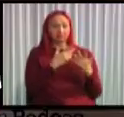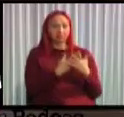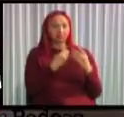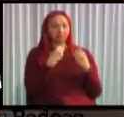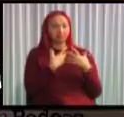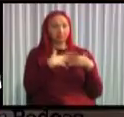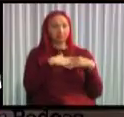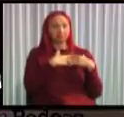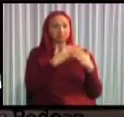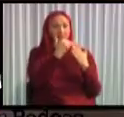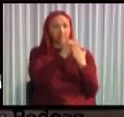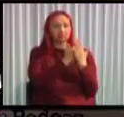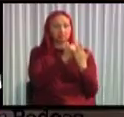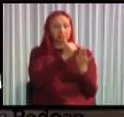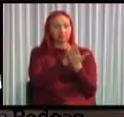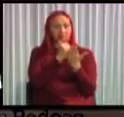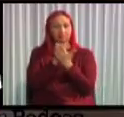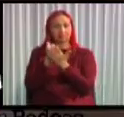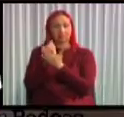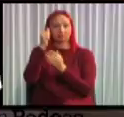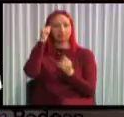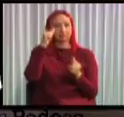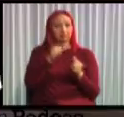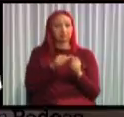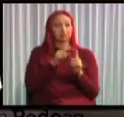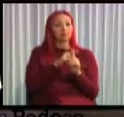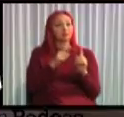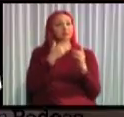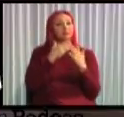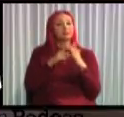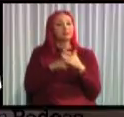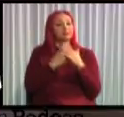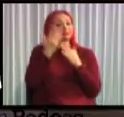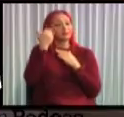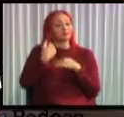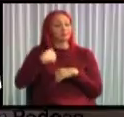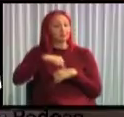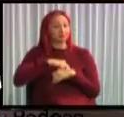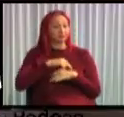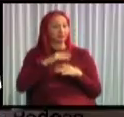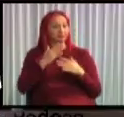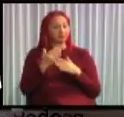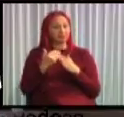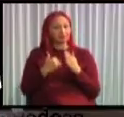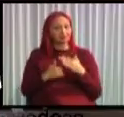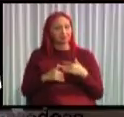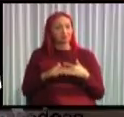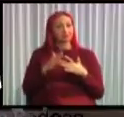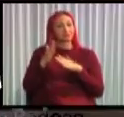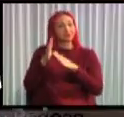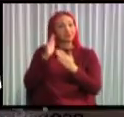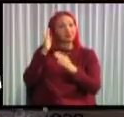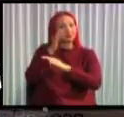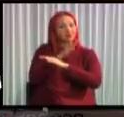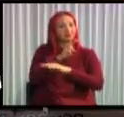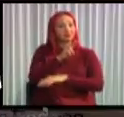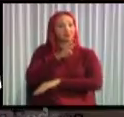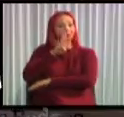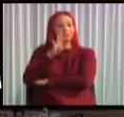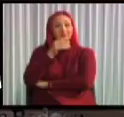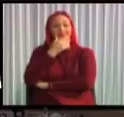muchas empresas tenían el nombre, recuerdo, pero iniciamos, nosotros pasábamos antes del